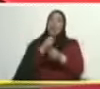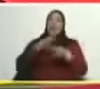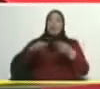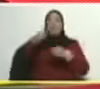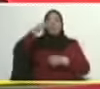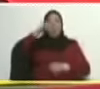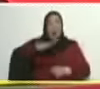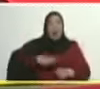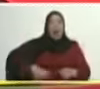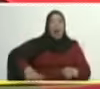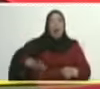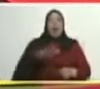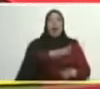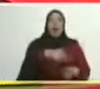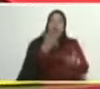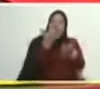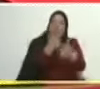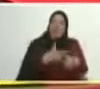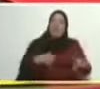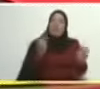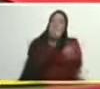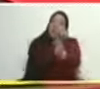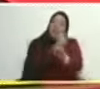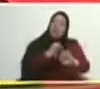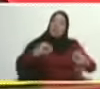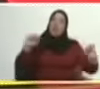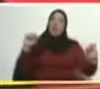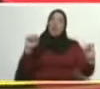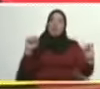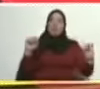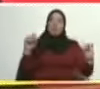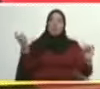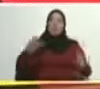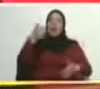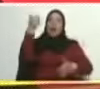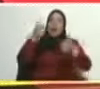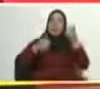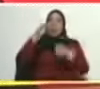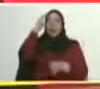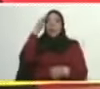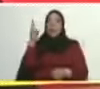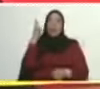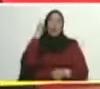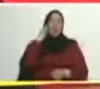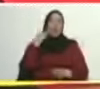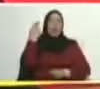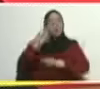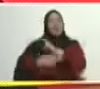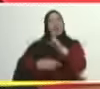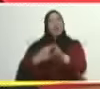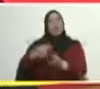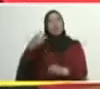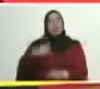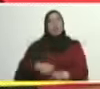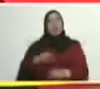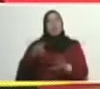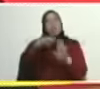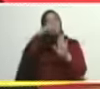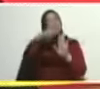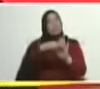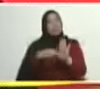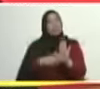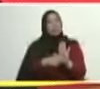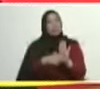emancipadora, solo comparable con las grandes campañas militares de la historia de la humanidad. Hoy esos principios